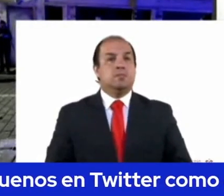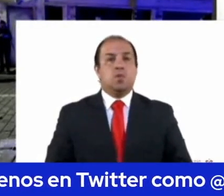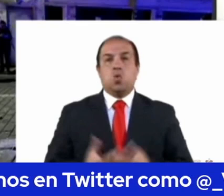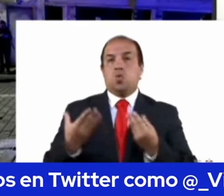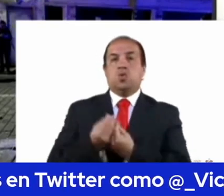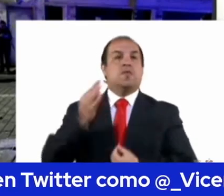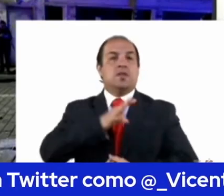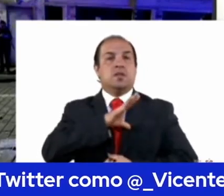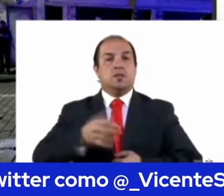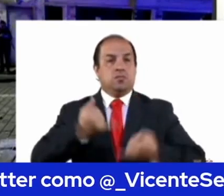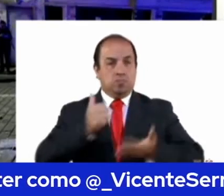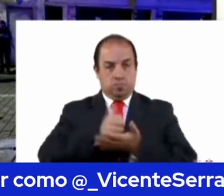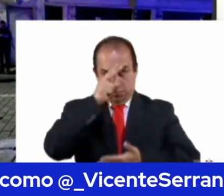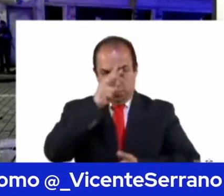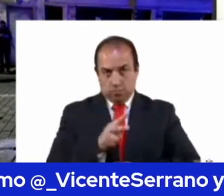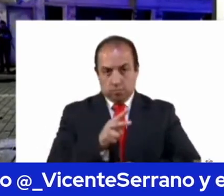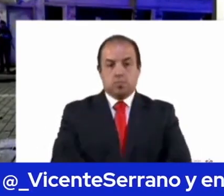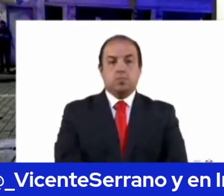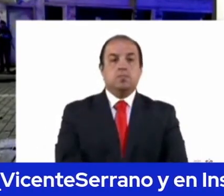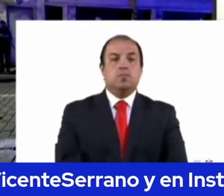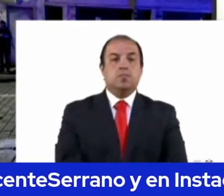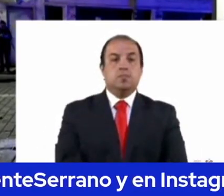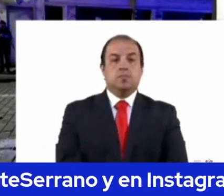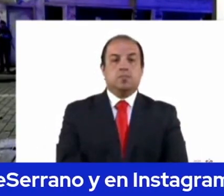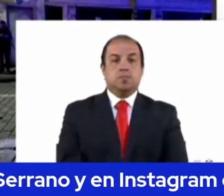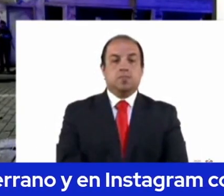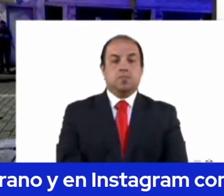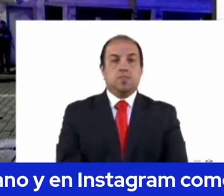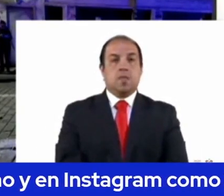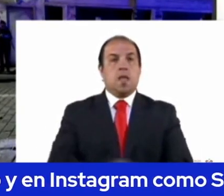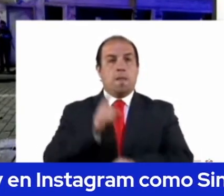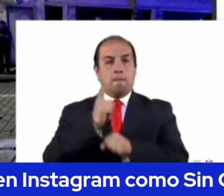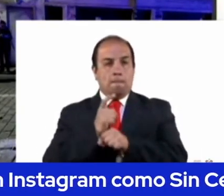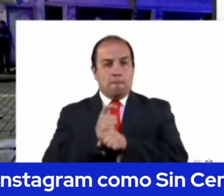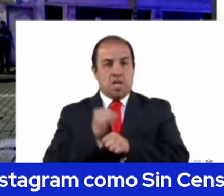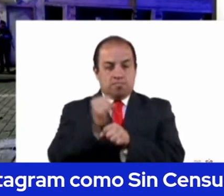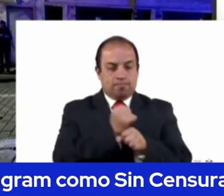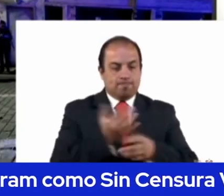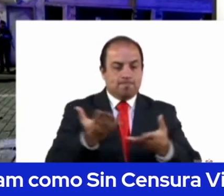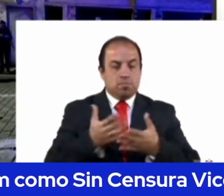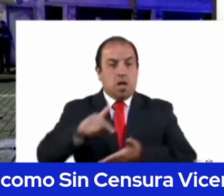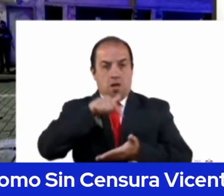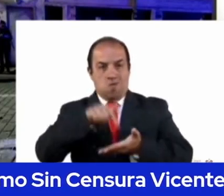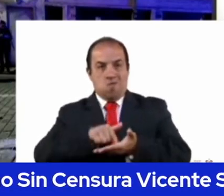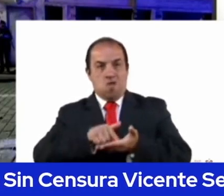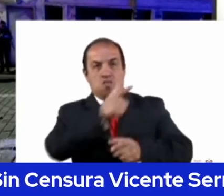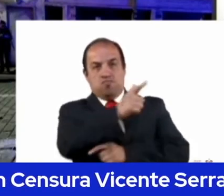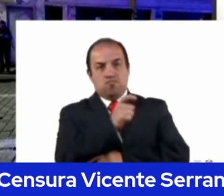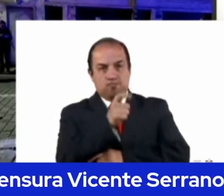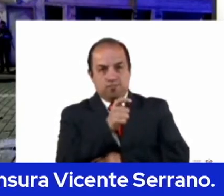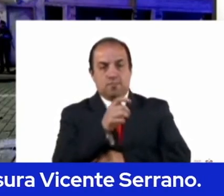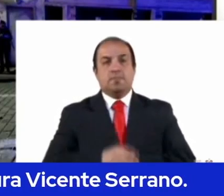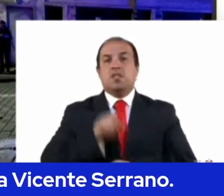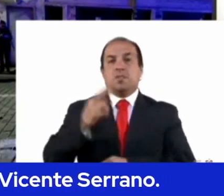que viene a colación de lo que nos has contado tú con lo que ha ocurrido en el metro. Estos miembros